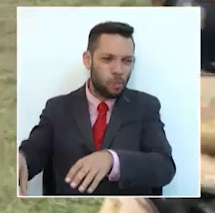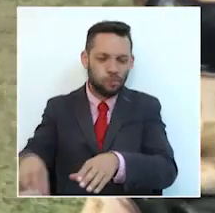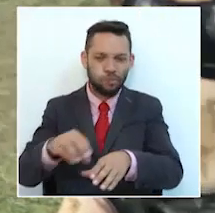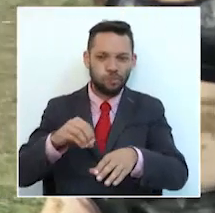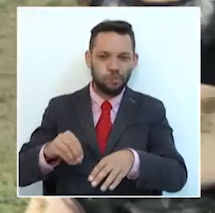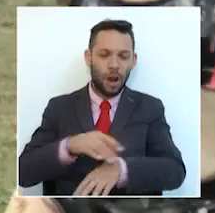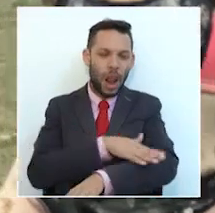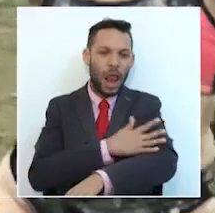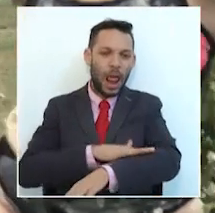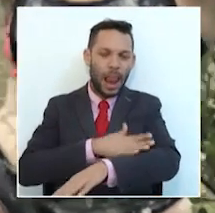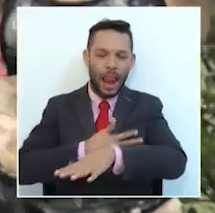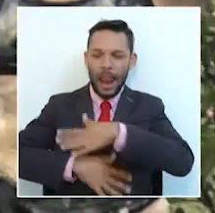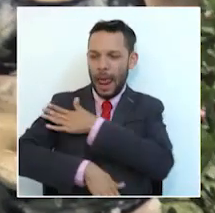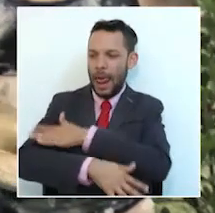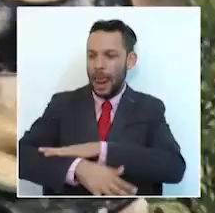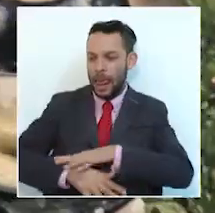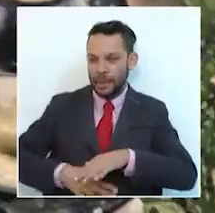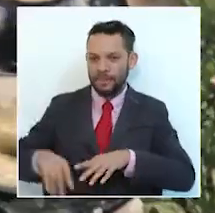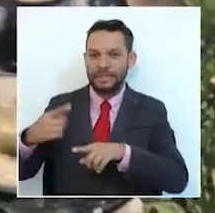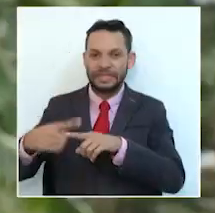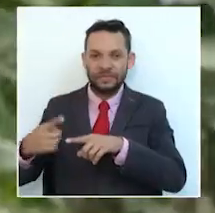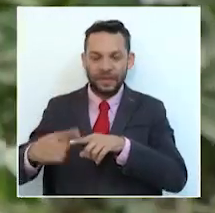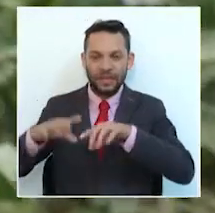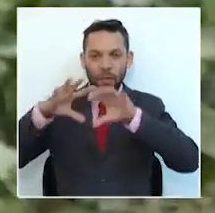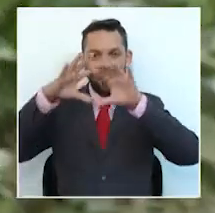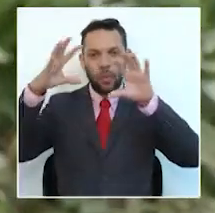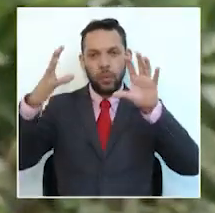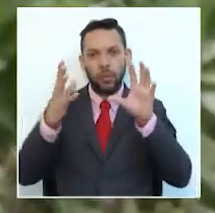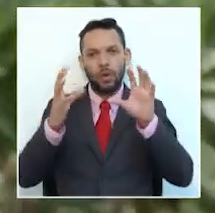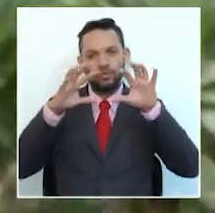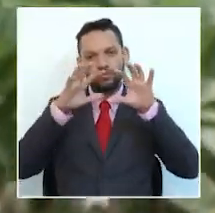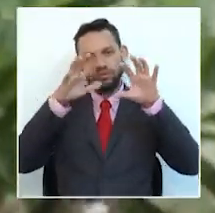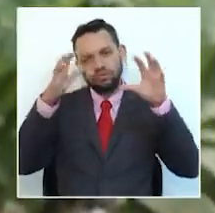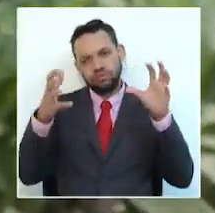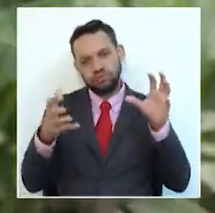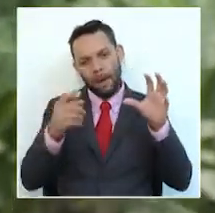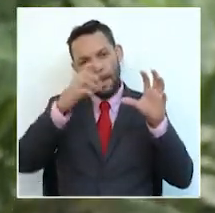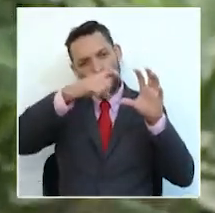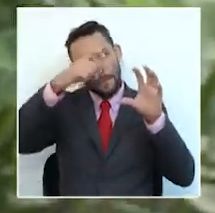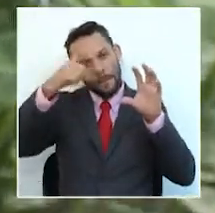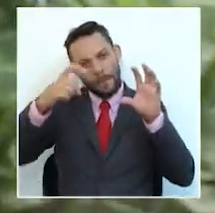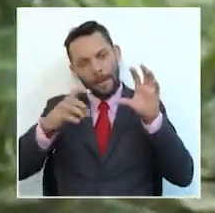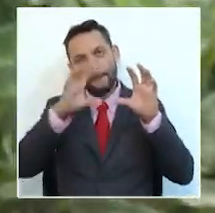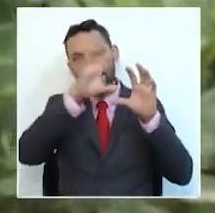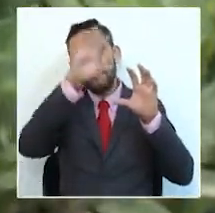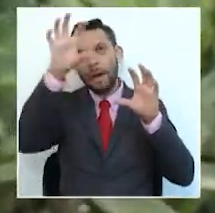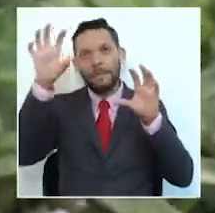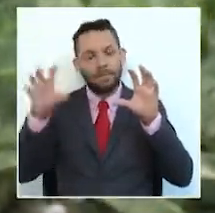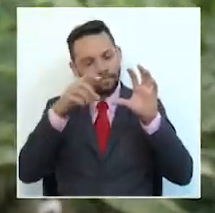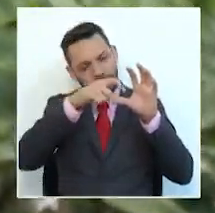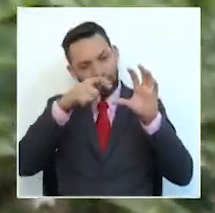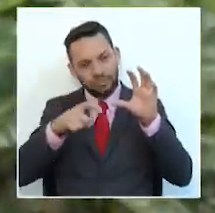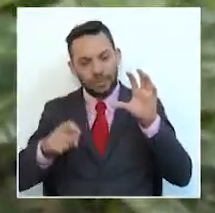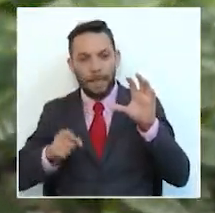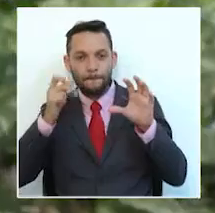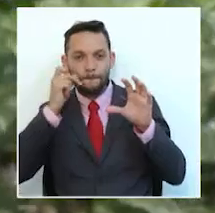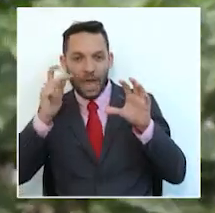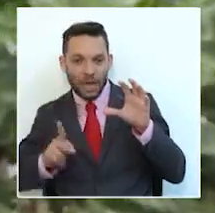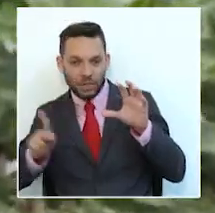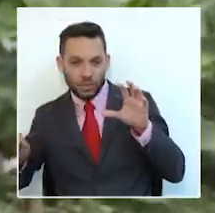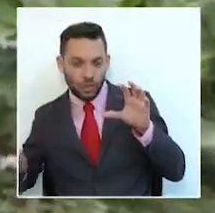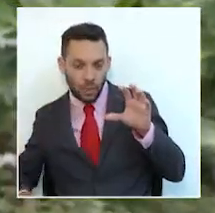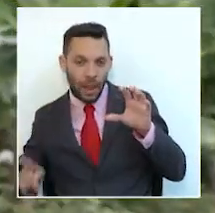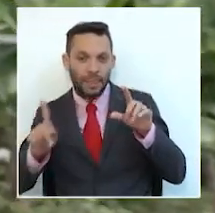y muchísimas zonas del planeta los barros se usaban tanto por los seres humanos como por muchos